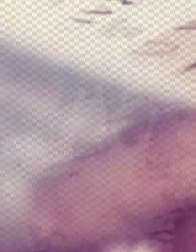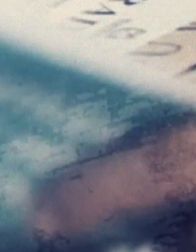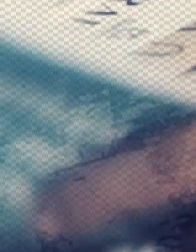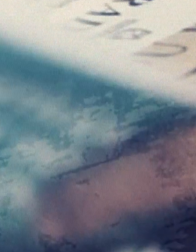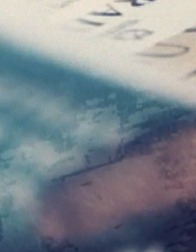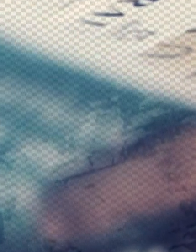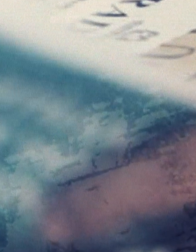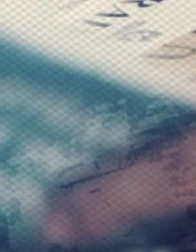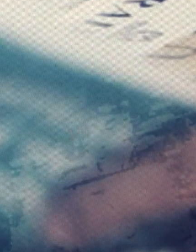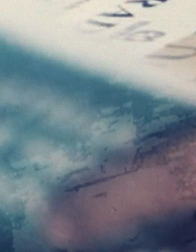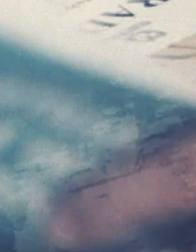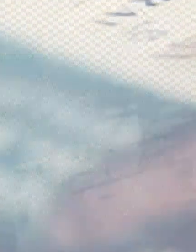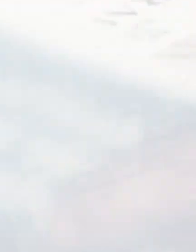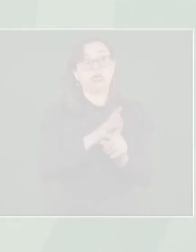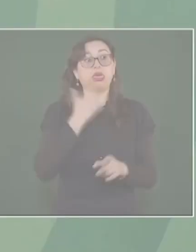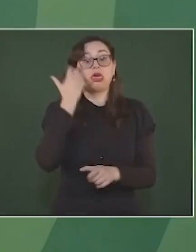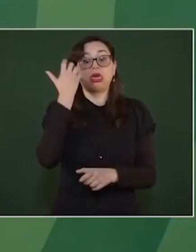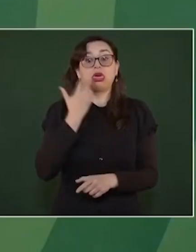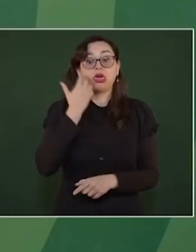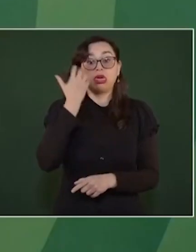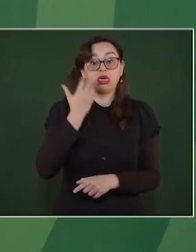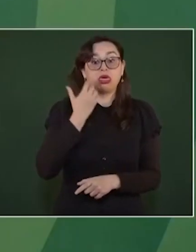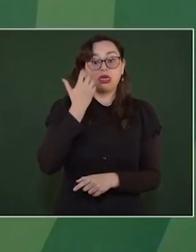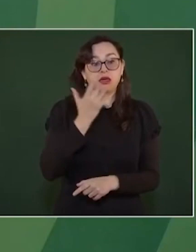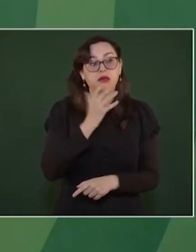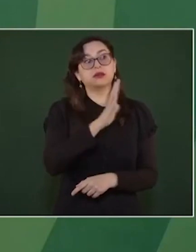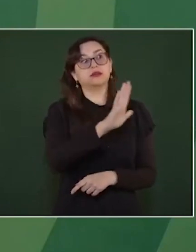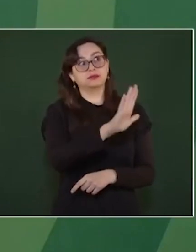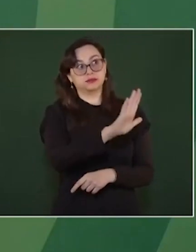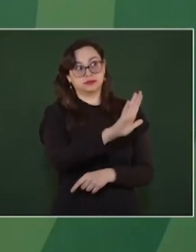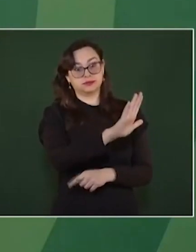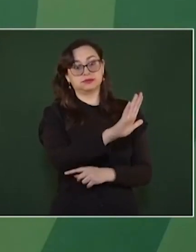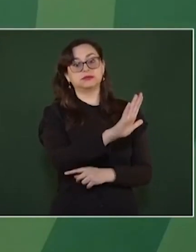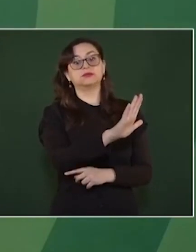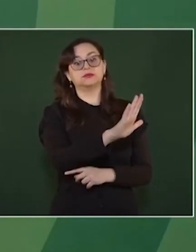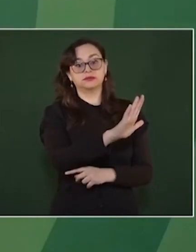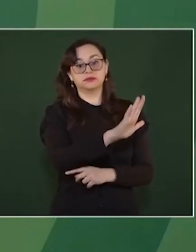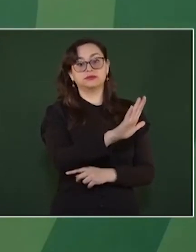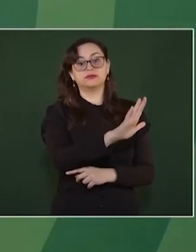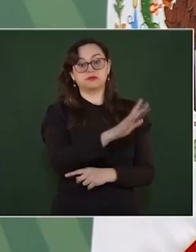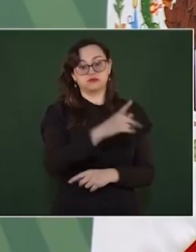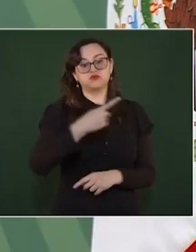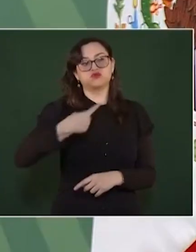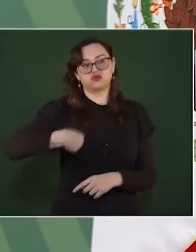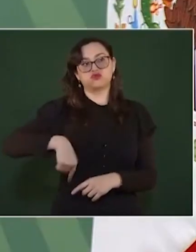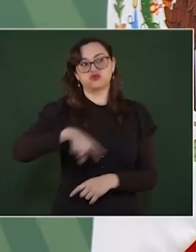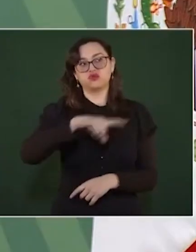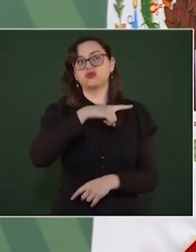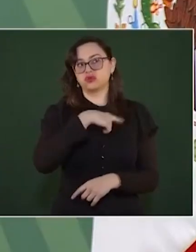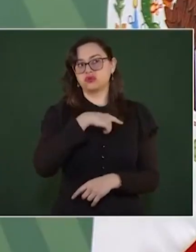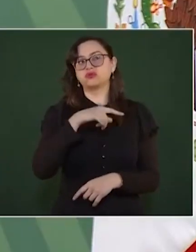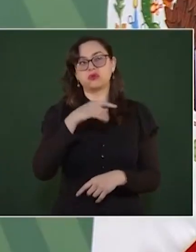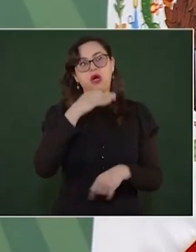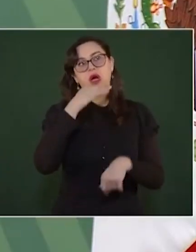por las derechas en Estados Unidos. Nosotros vamos a llamar a que no se vote por ese